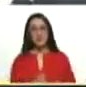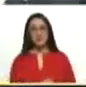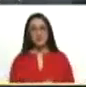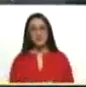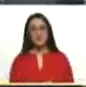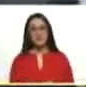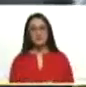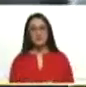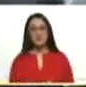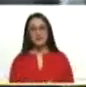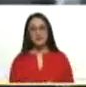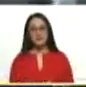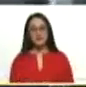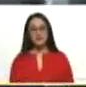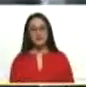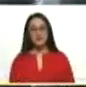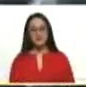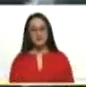y bienvenidas